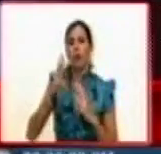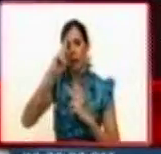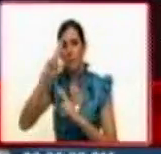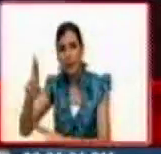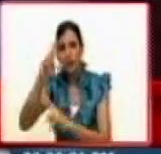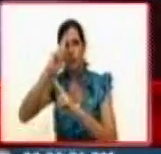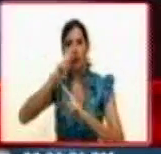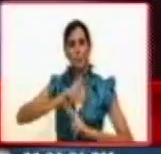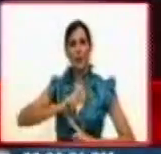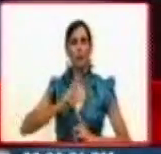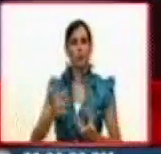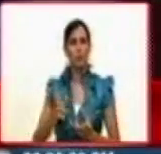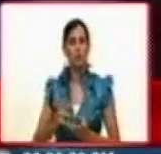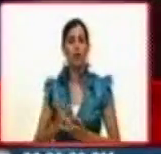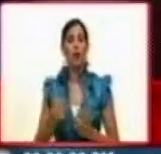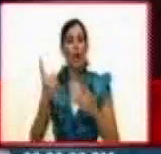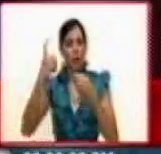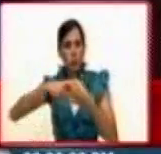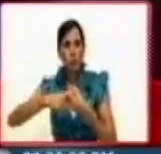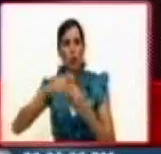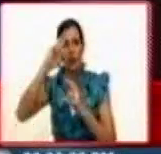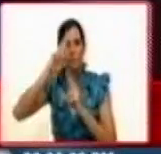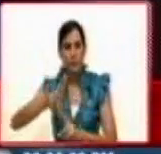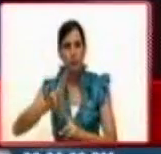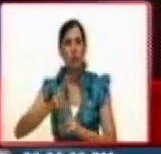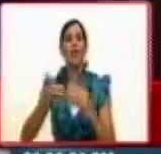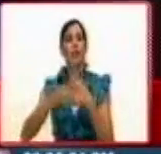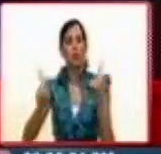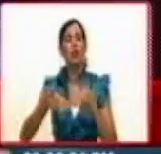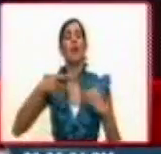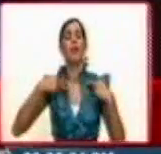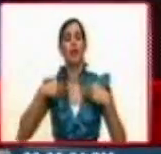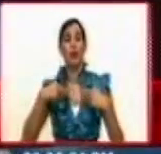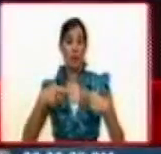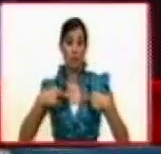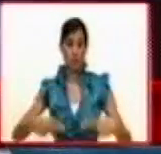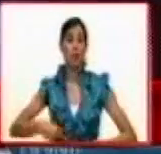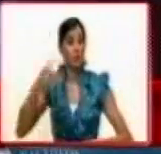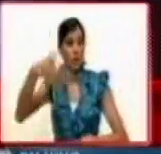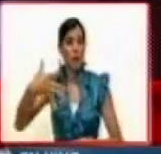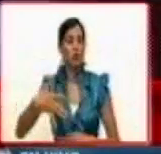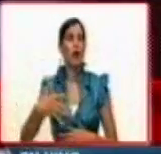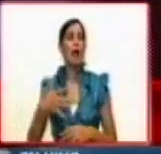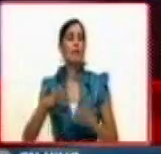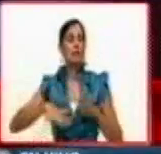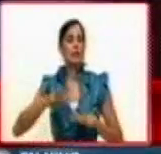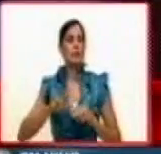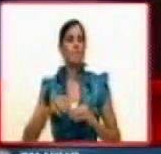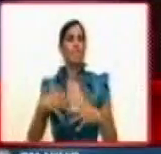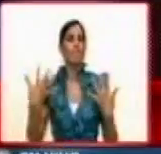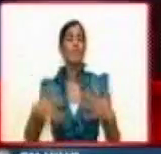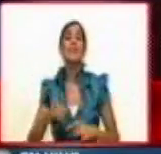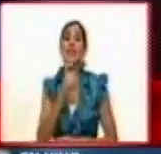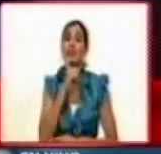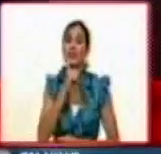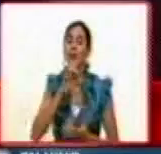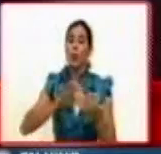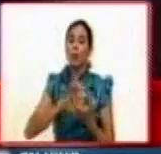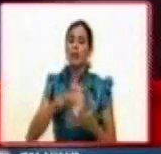soberana, plena inclusión y respeto de la democracia y los derechos humanos nos plantean dilemas difíciles de